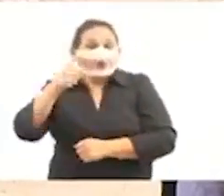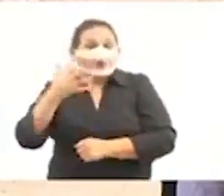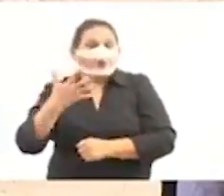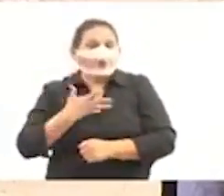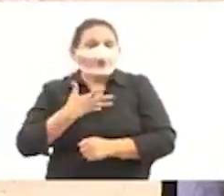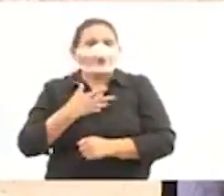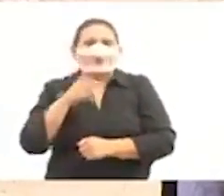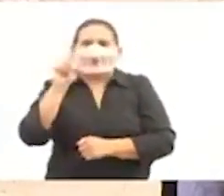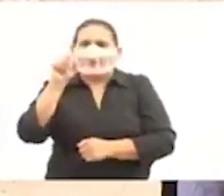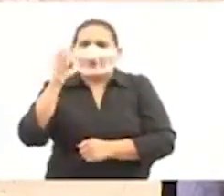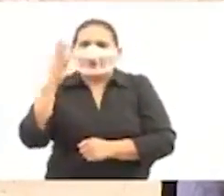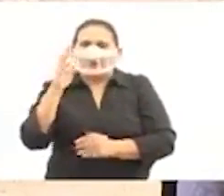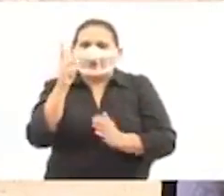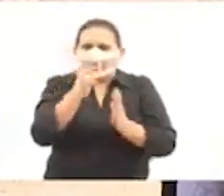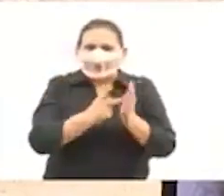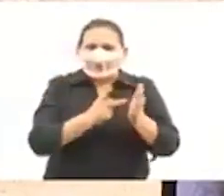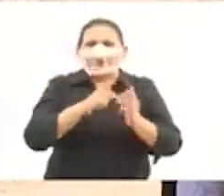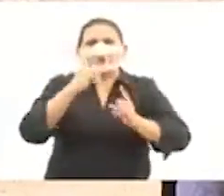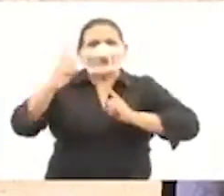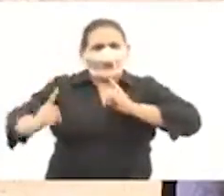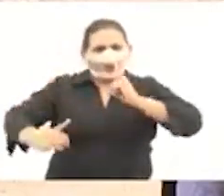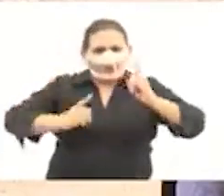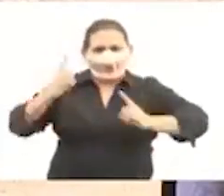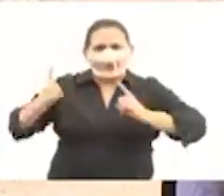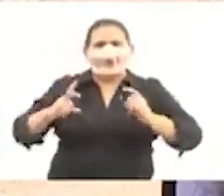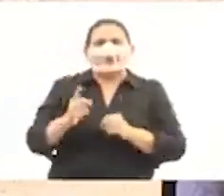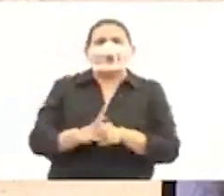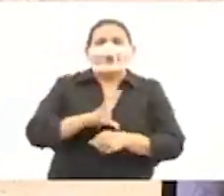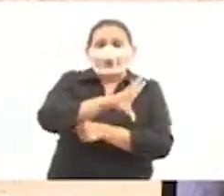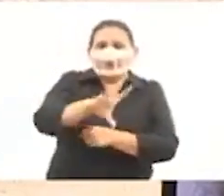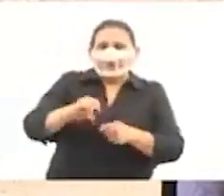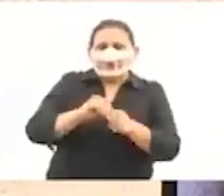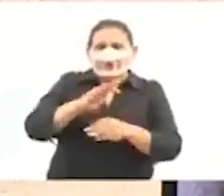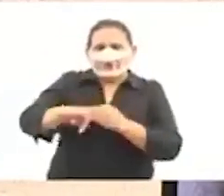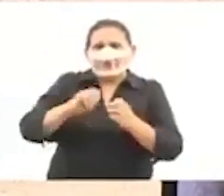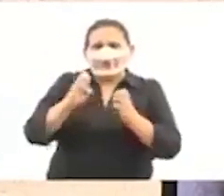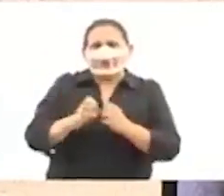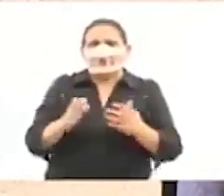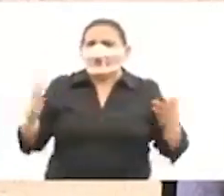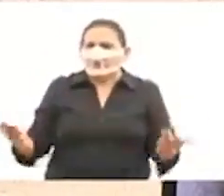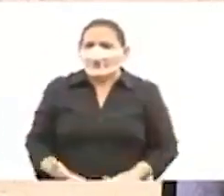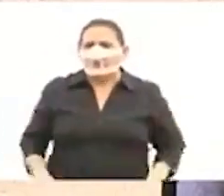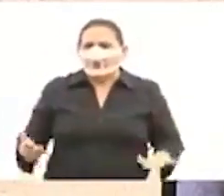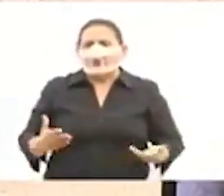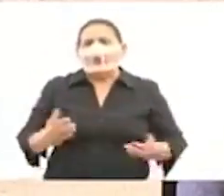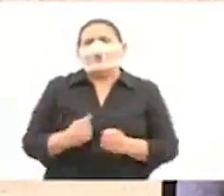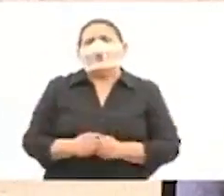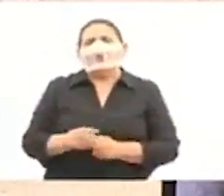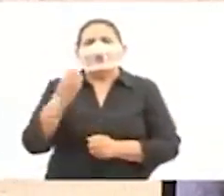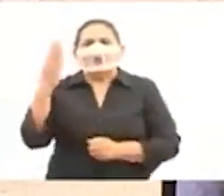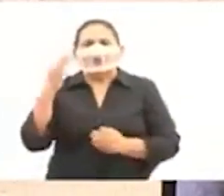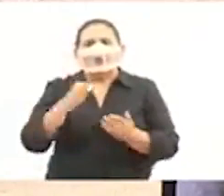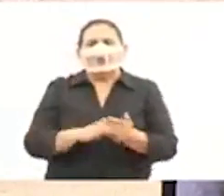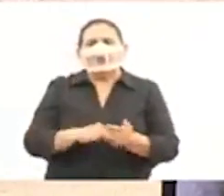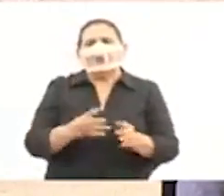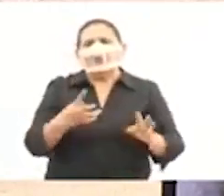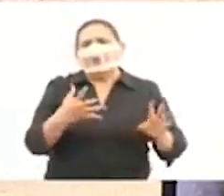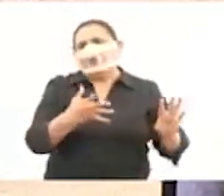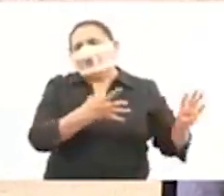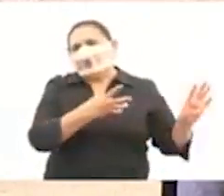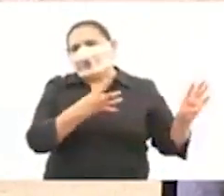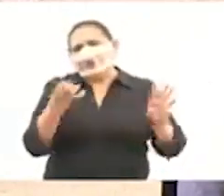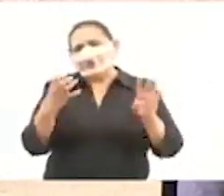proyectos en desarrollo aquí en yucatán que de concretarse todos estaremos generando unos 3.000 400